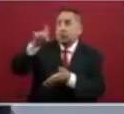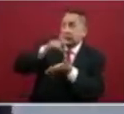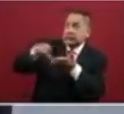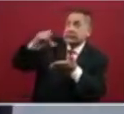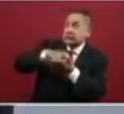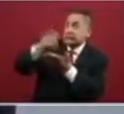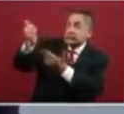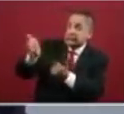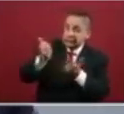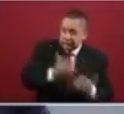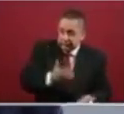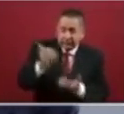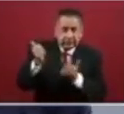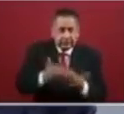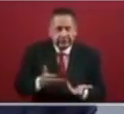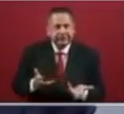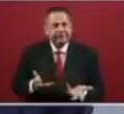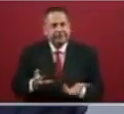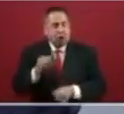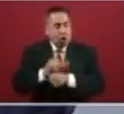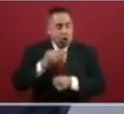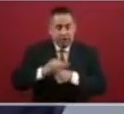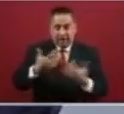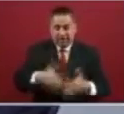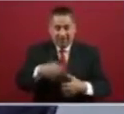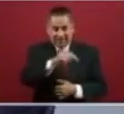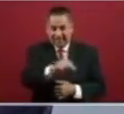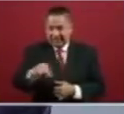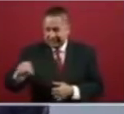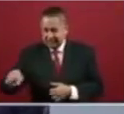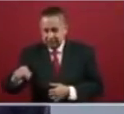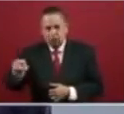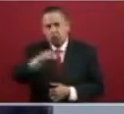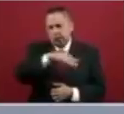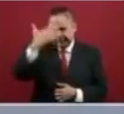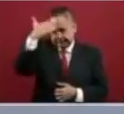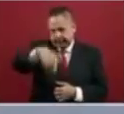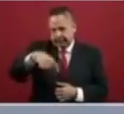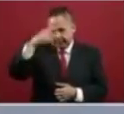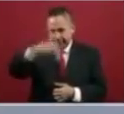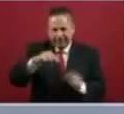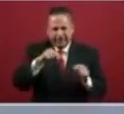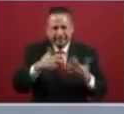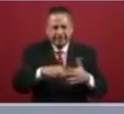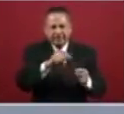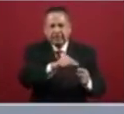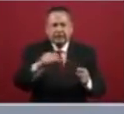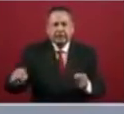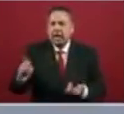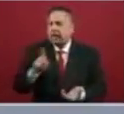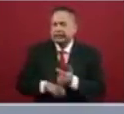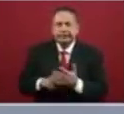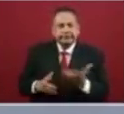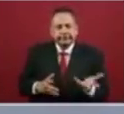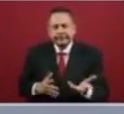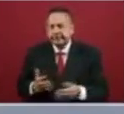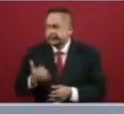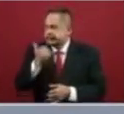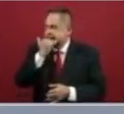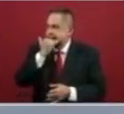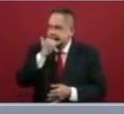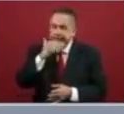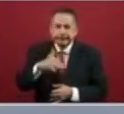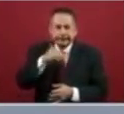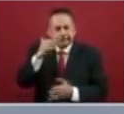plantas existentes, como es de dominio público, hubo muchos